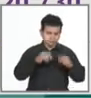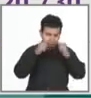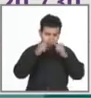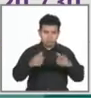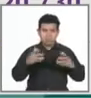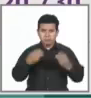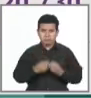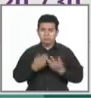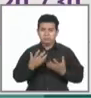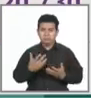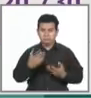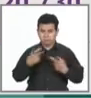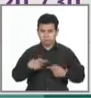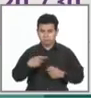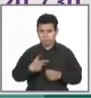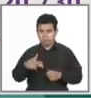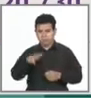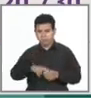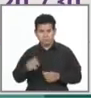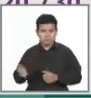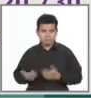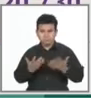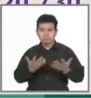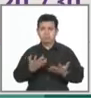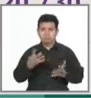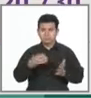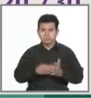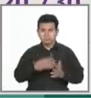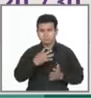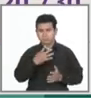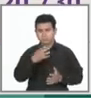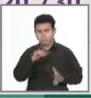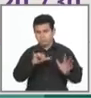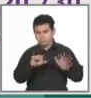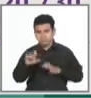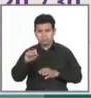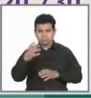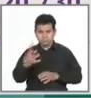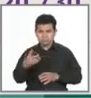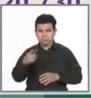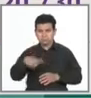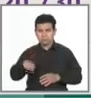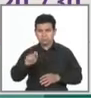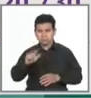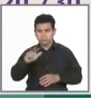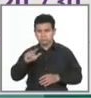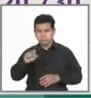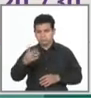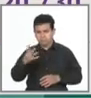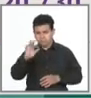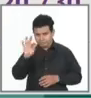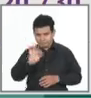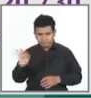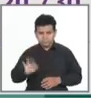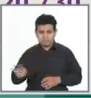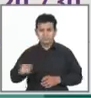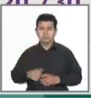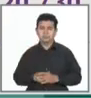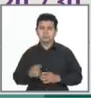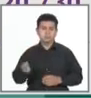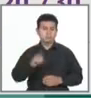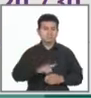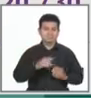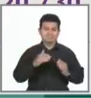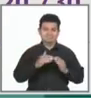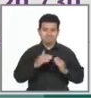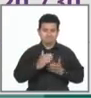los casos hospitalizados son 4.624 con el 18.5 por ciento y los